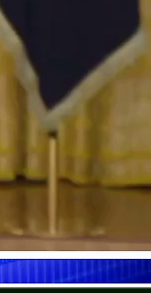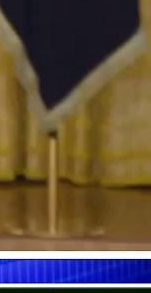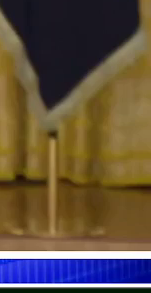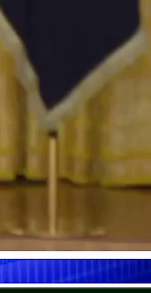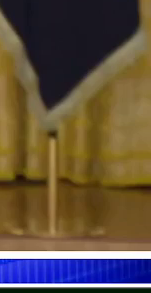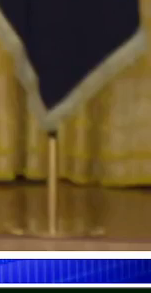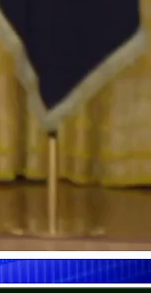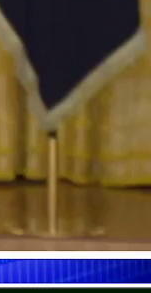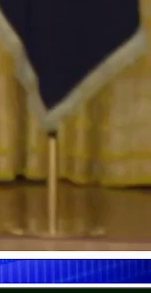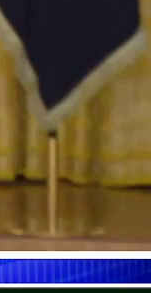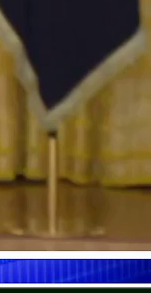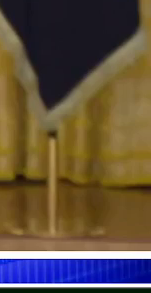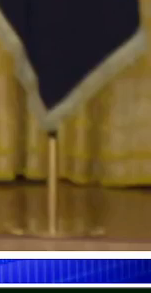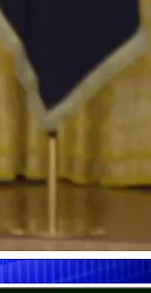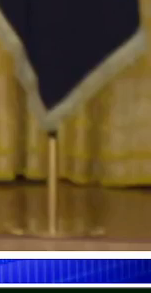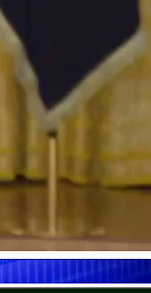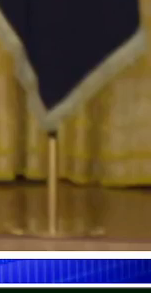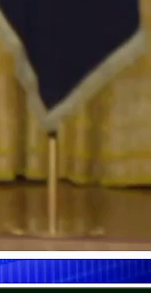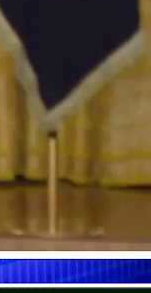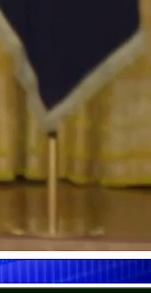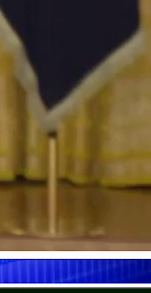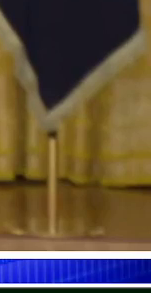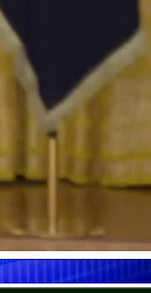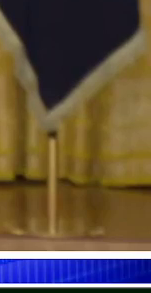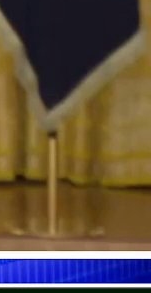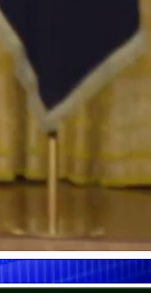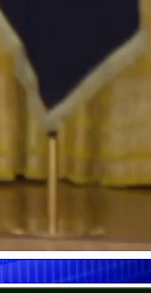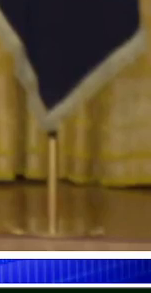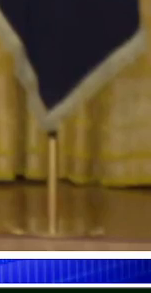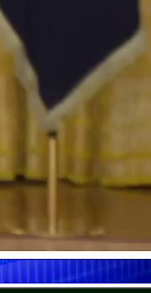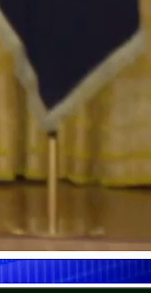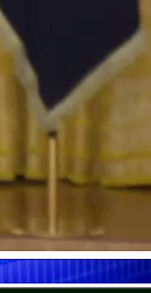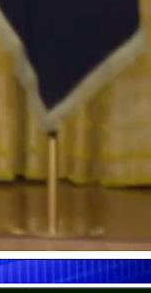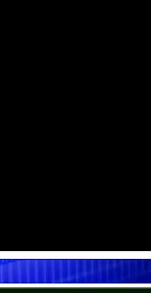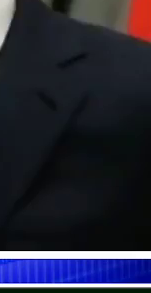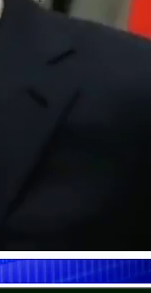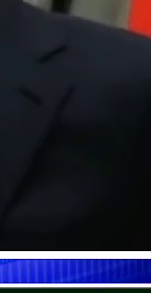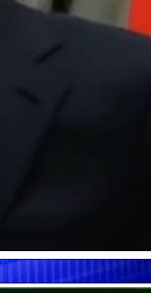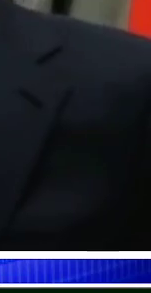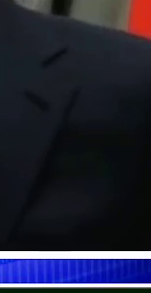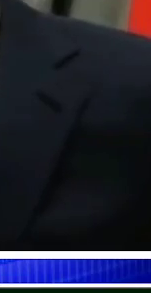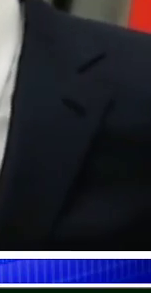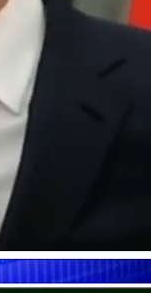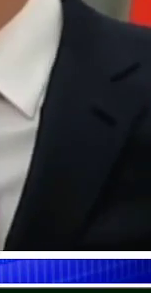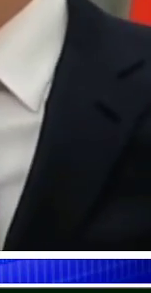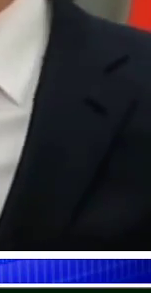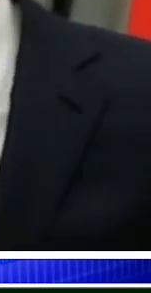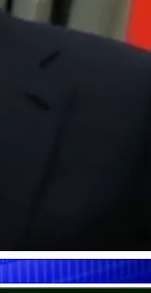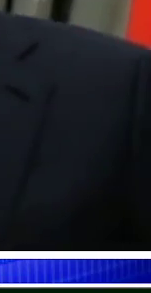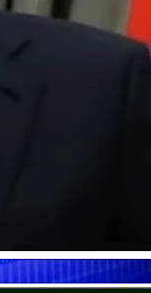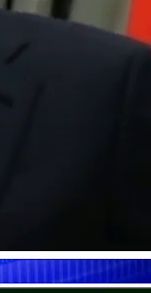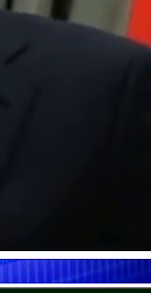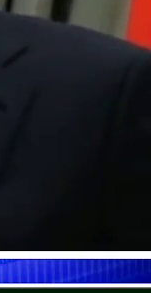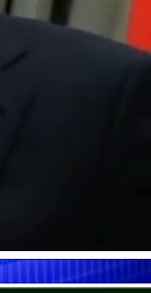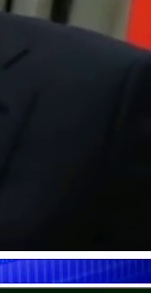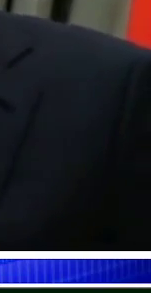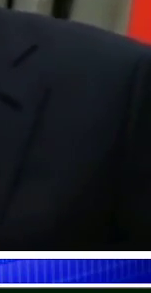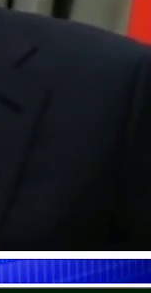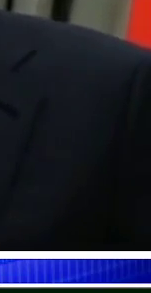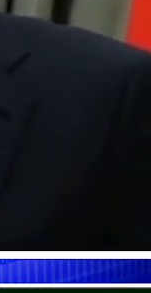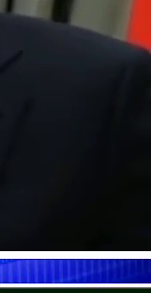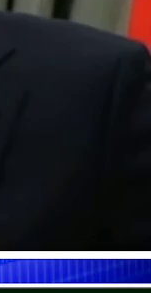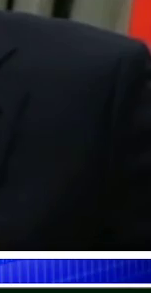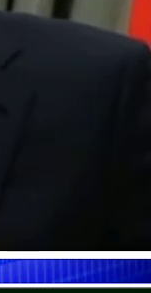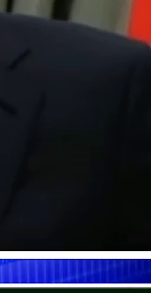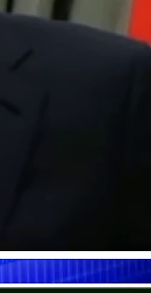si les gustó el vídeo la información es invito a que se suscriban al canal y les aires que también mucho ese like y también les invito a que sigan pendientes de los próximos vídeos